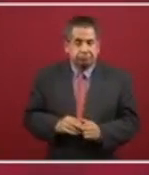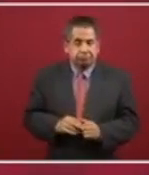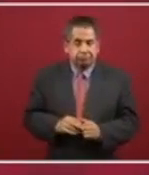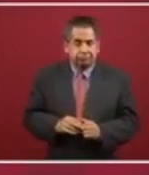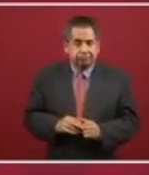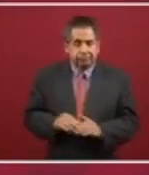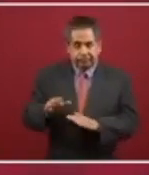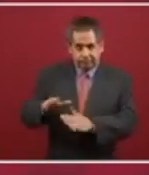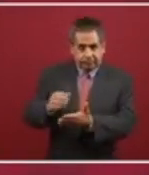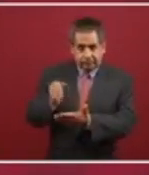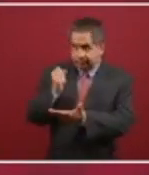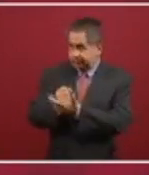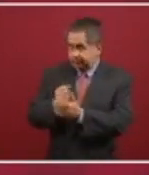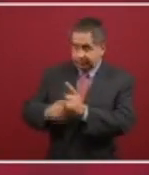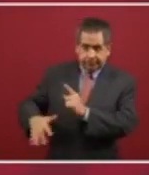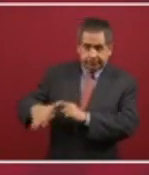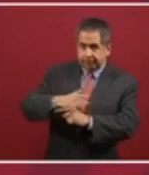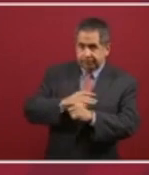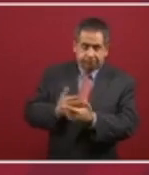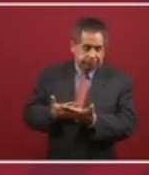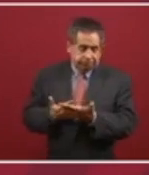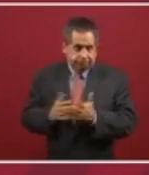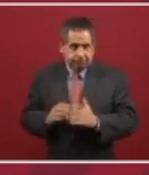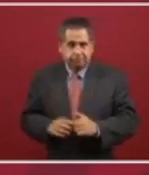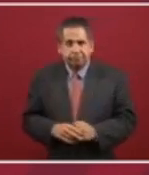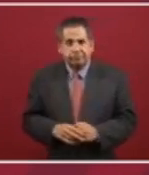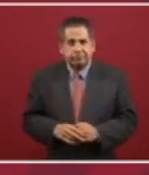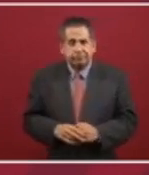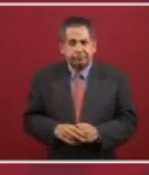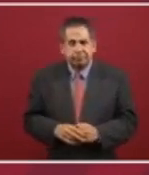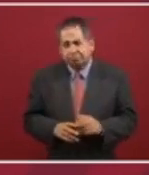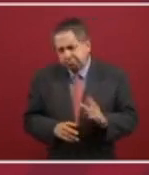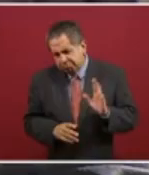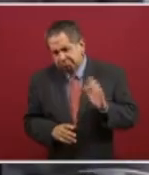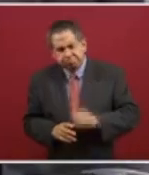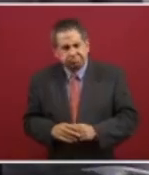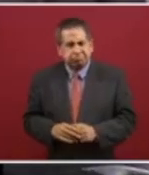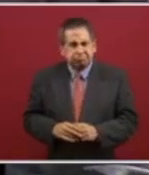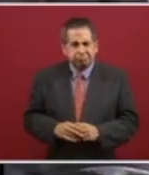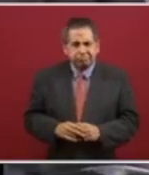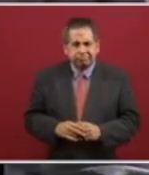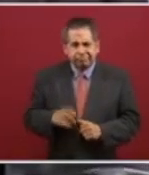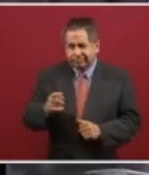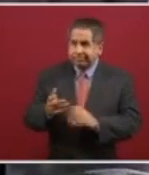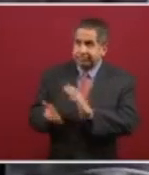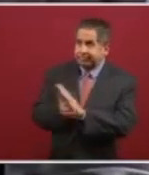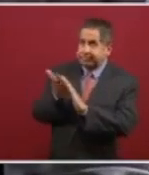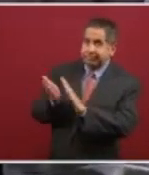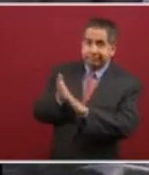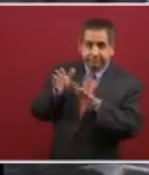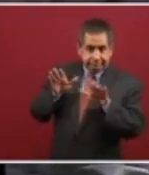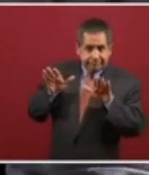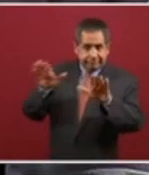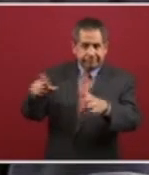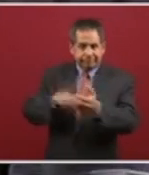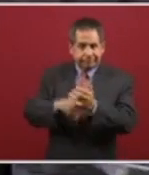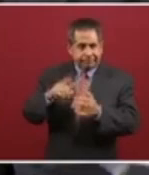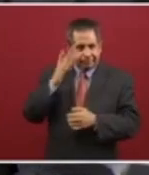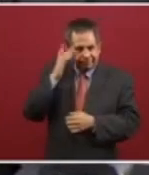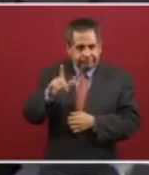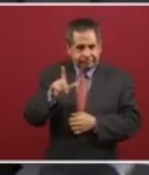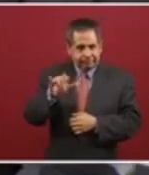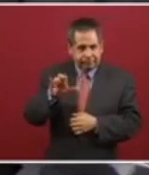sobre impacto ambiental. Desde luego, esta obra de Santa Lucía